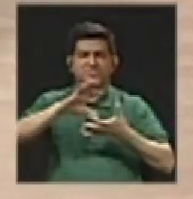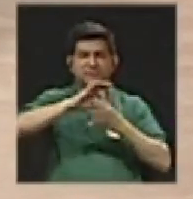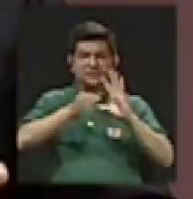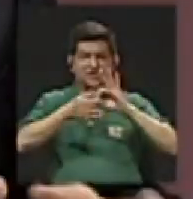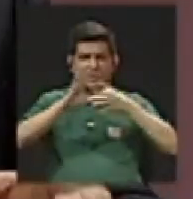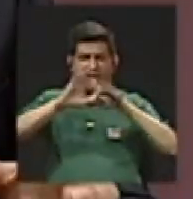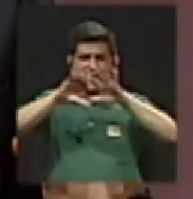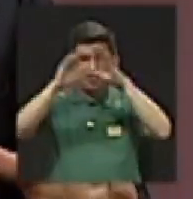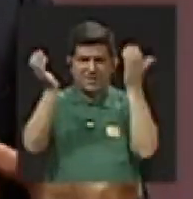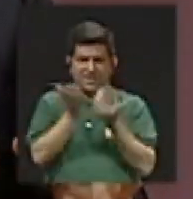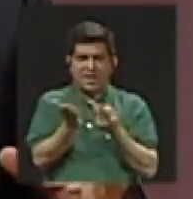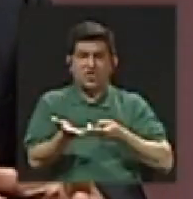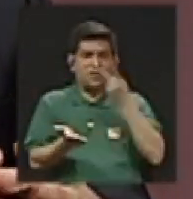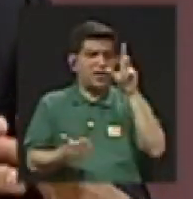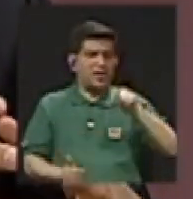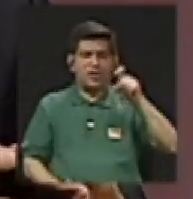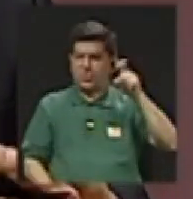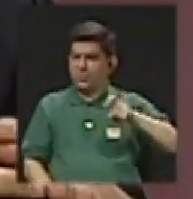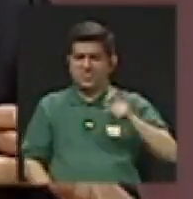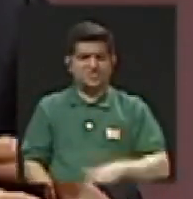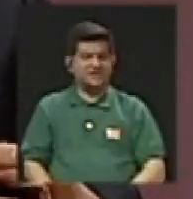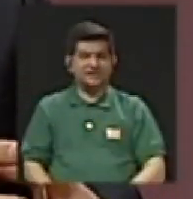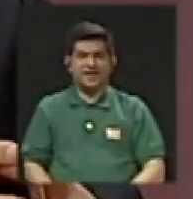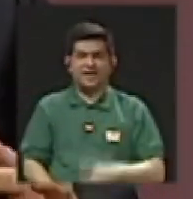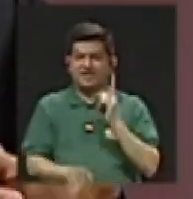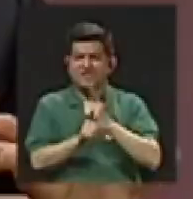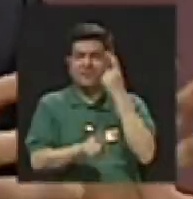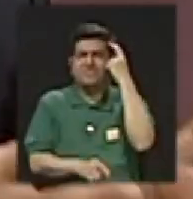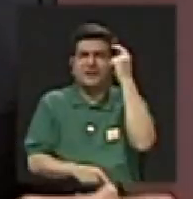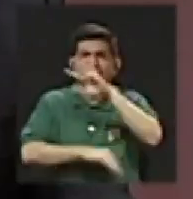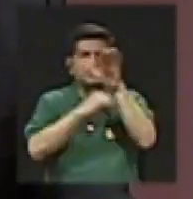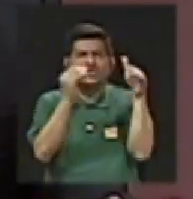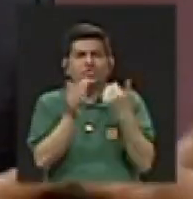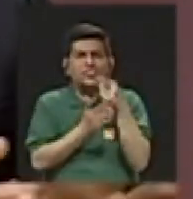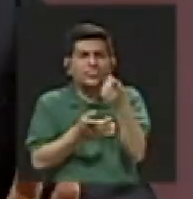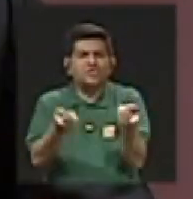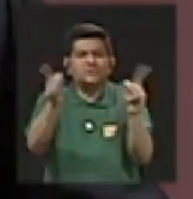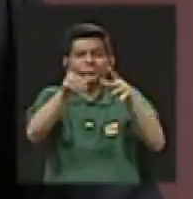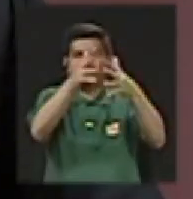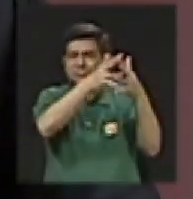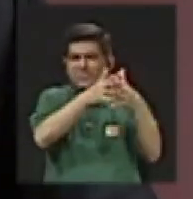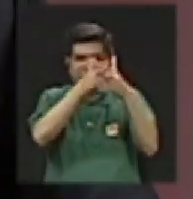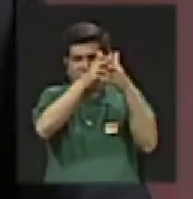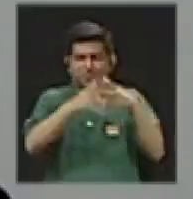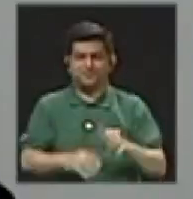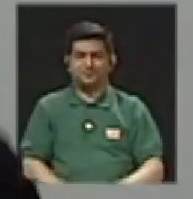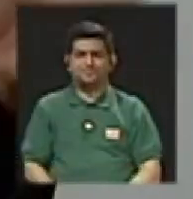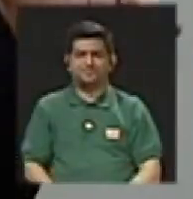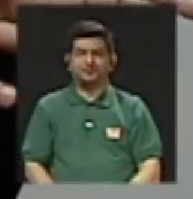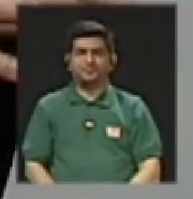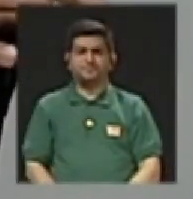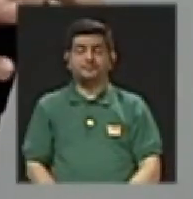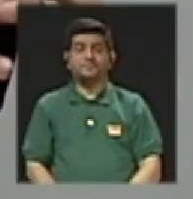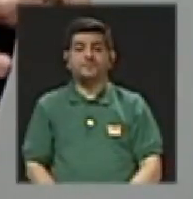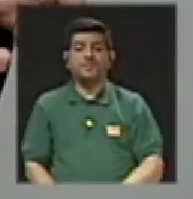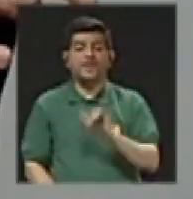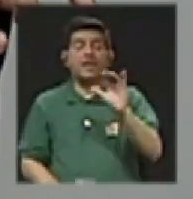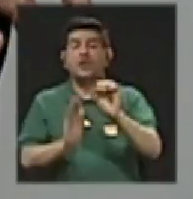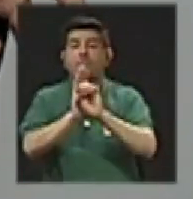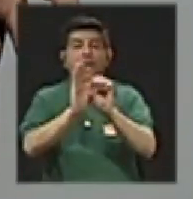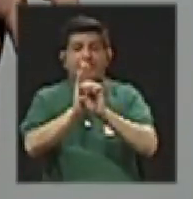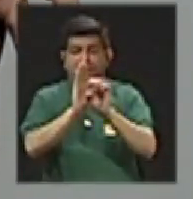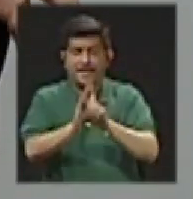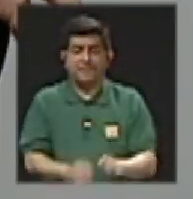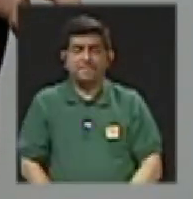Entonces, no es necesariamente tan válido pensar en que todo eso ocurrió en Estados Unidos. Sí, tal vez para usar el mismo ejemplo